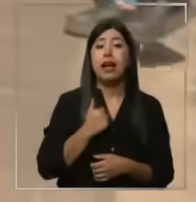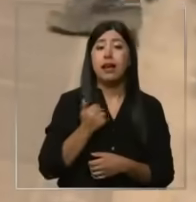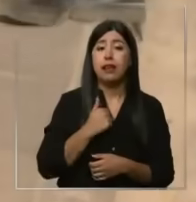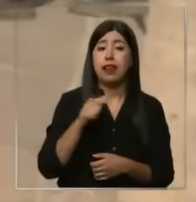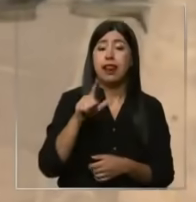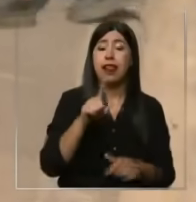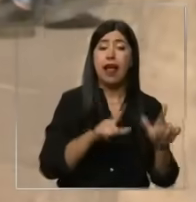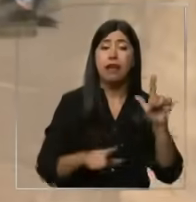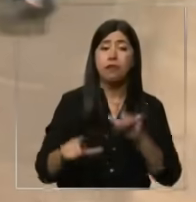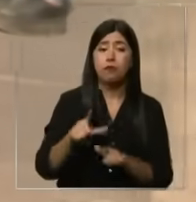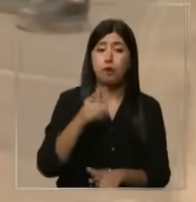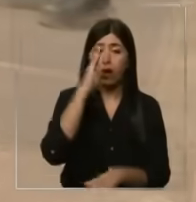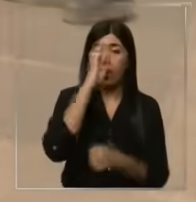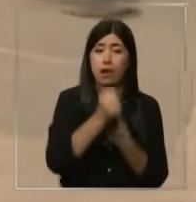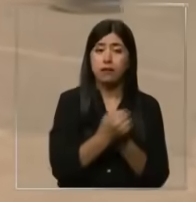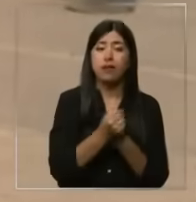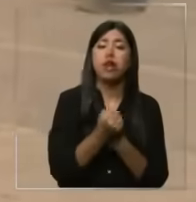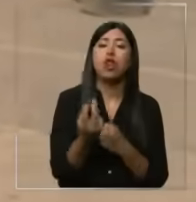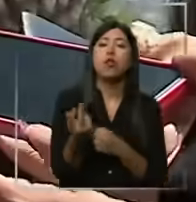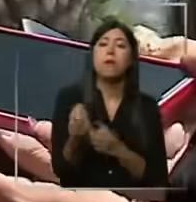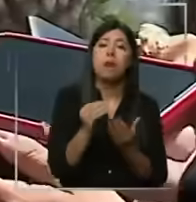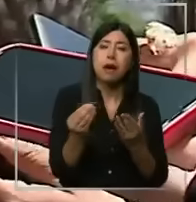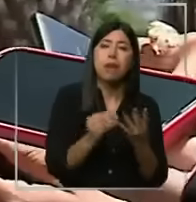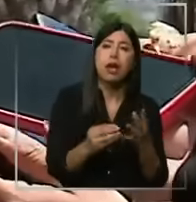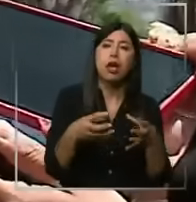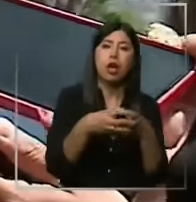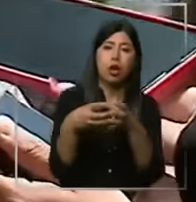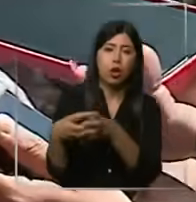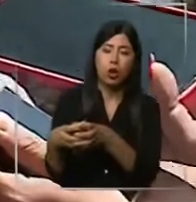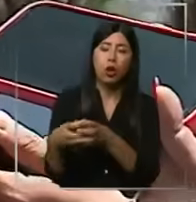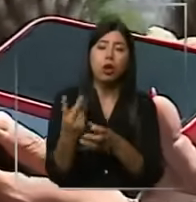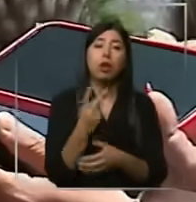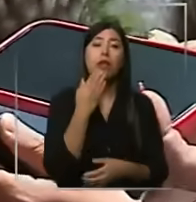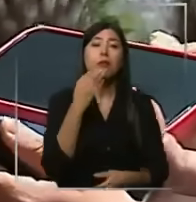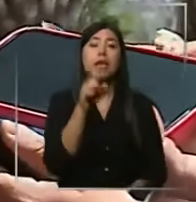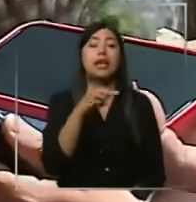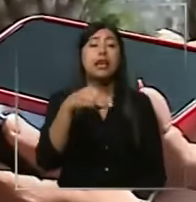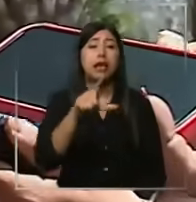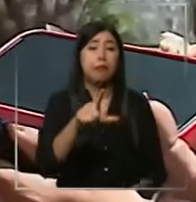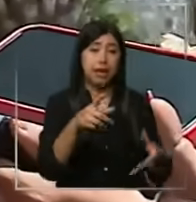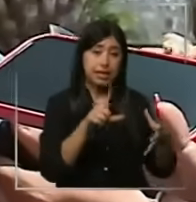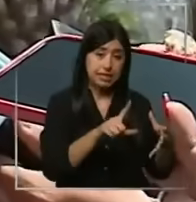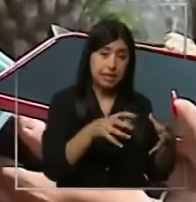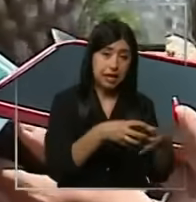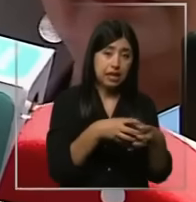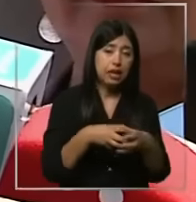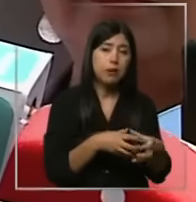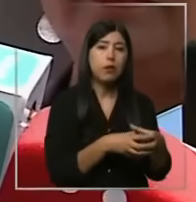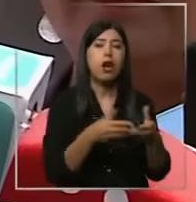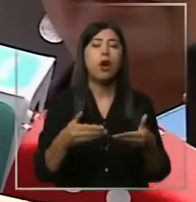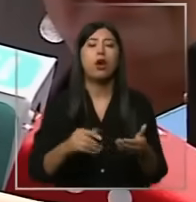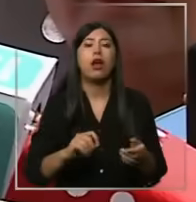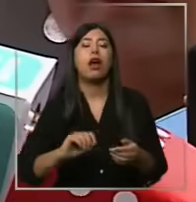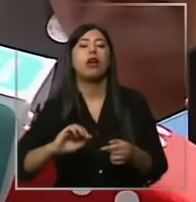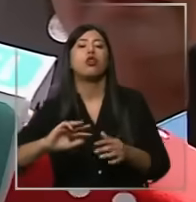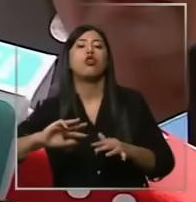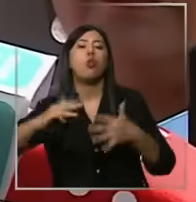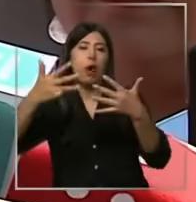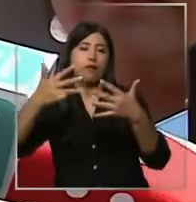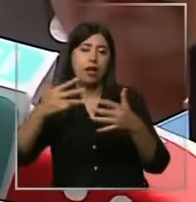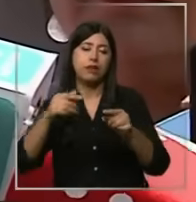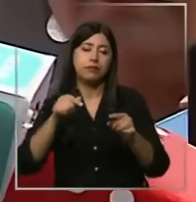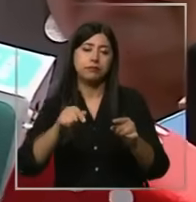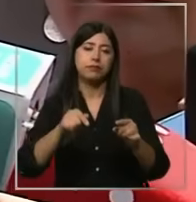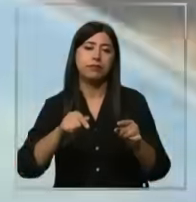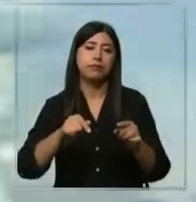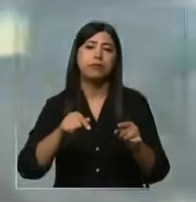Labocar con 2 equipos más. Lo mismo hizo el Servicio Médico Legal, que pasó de 7 equipos a 9 equipos en terreno. La Brigada de Homicidios